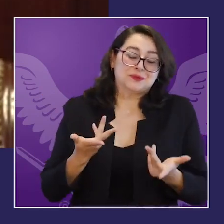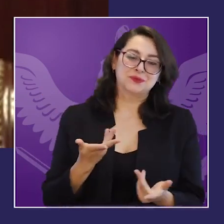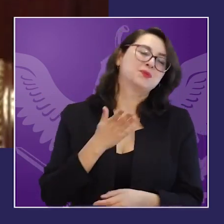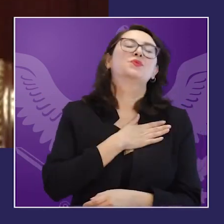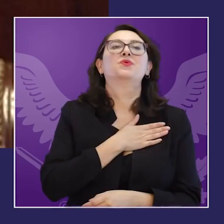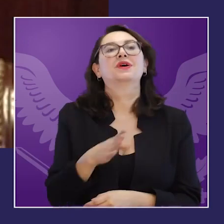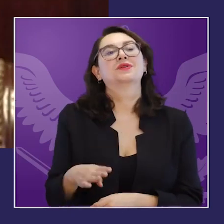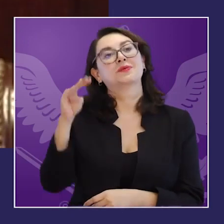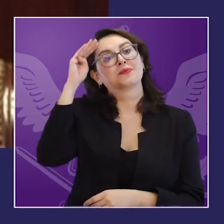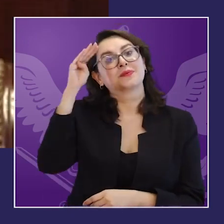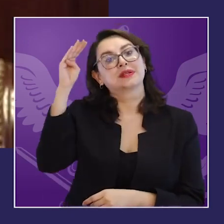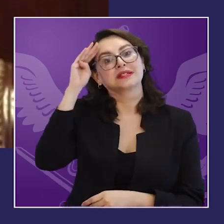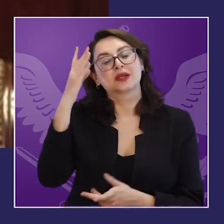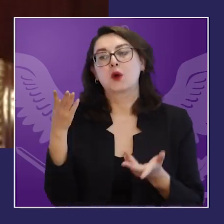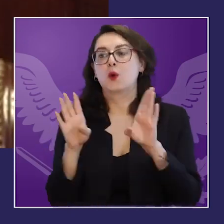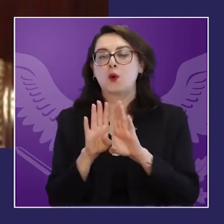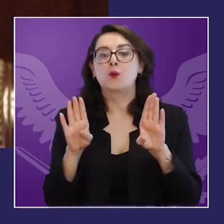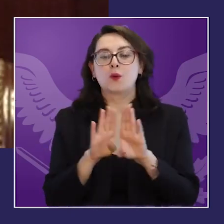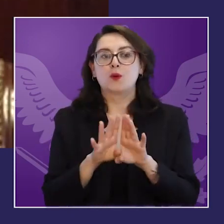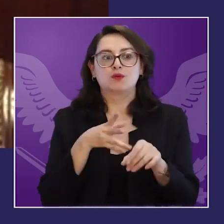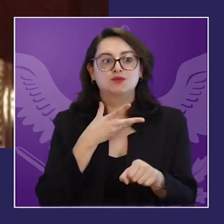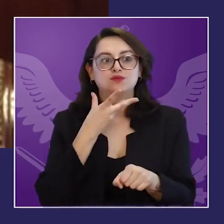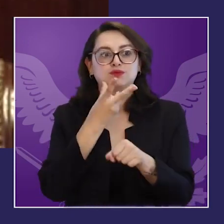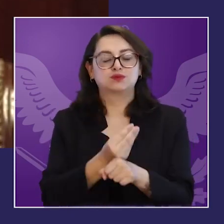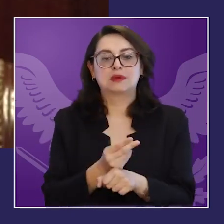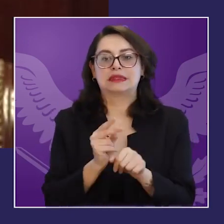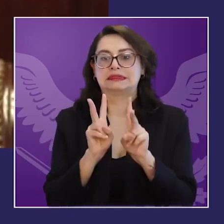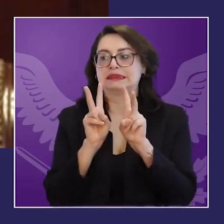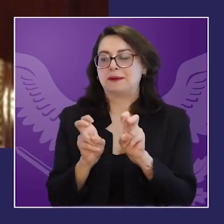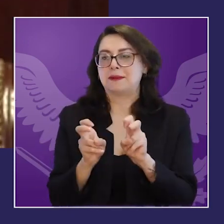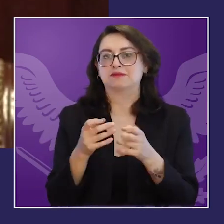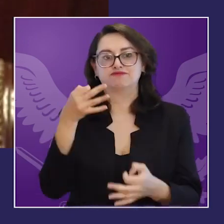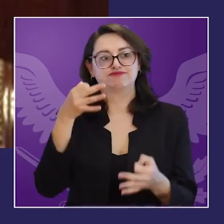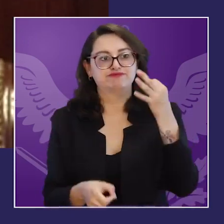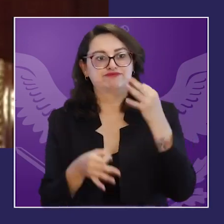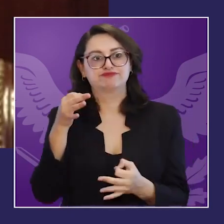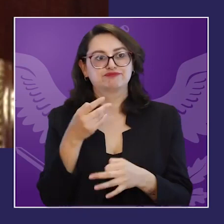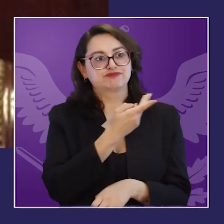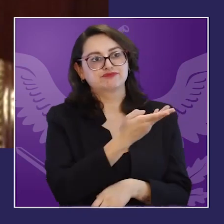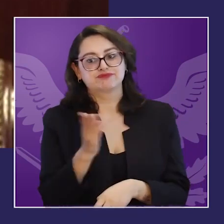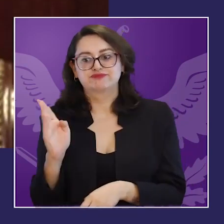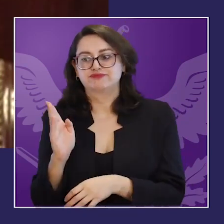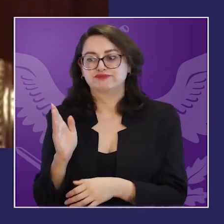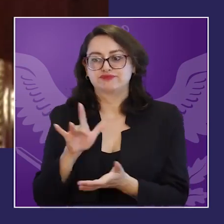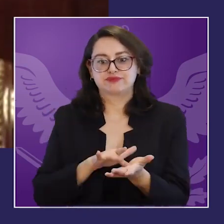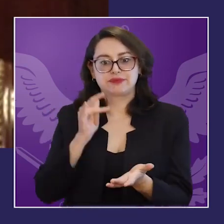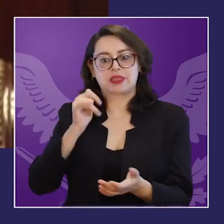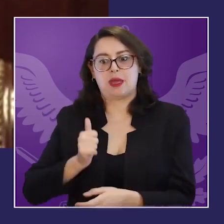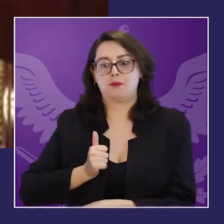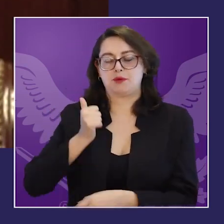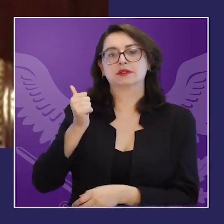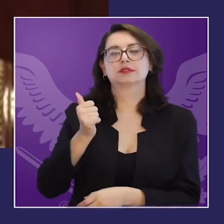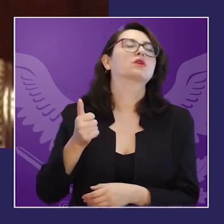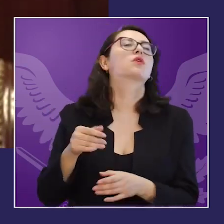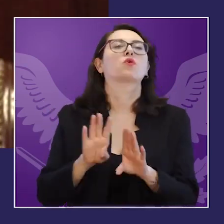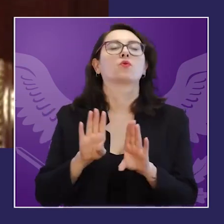operadoras de justicia en el tema de la reparación. Y como lo dice Patricia, el contexto fundamentalmente donde yo